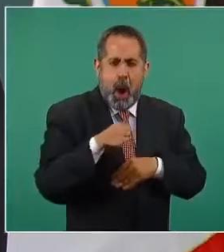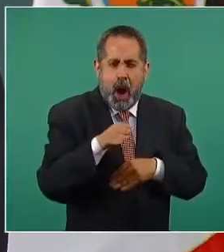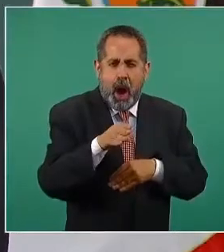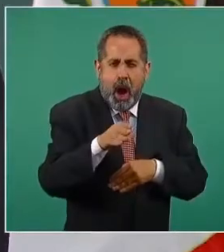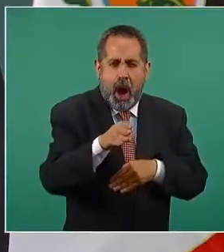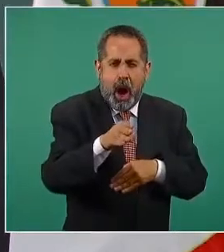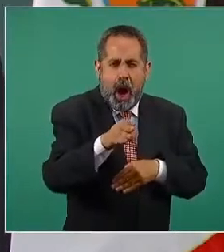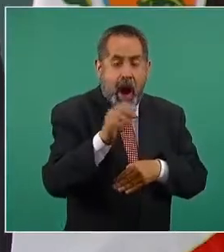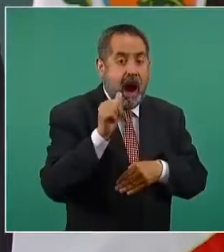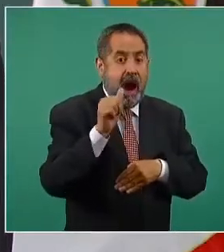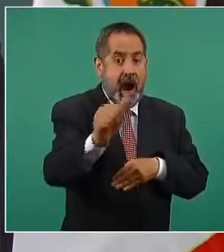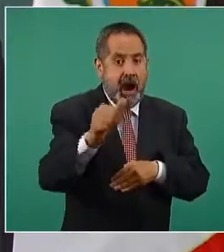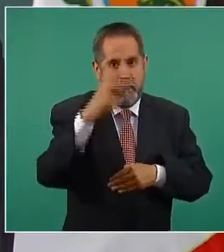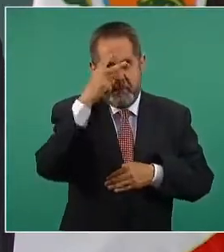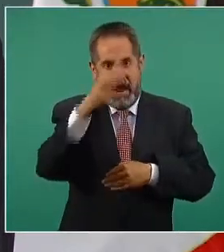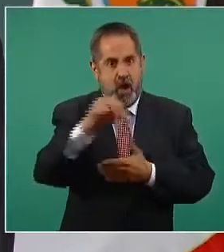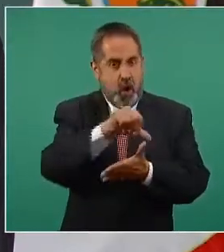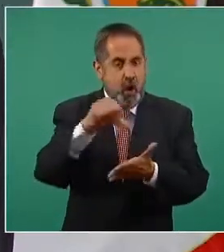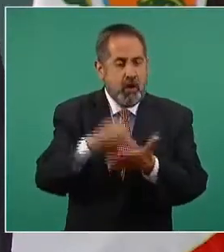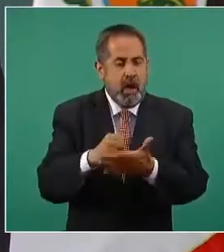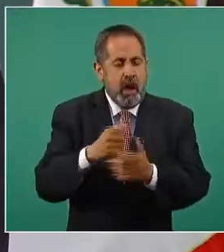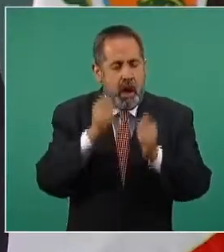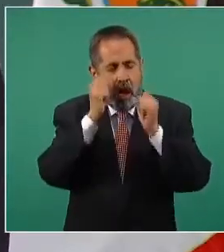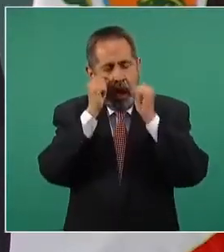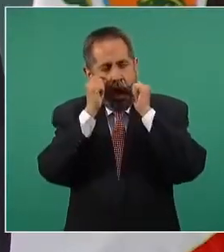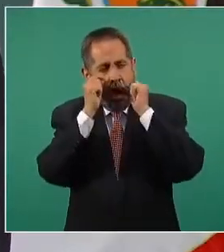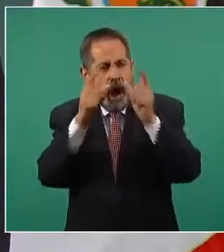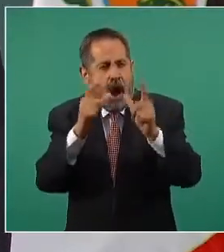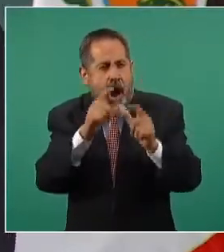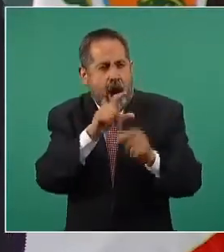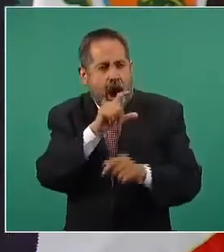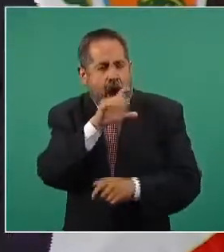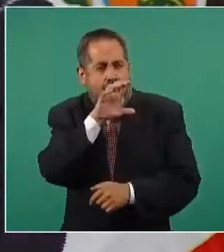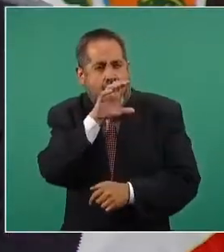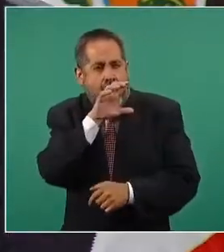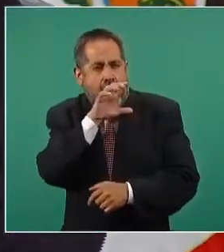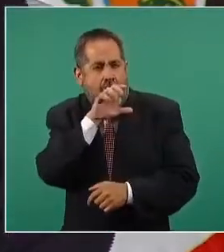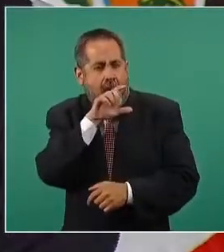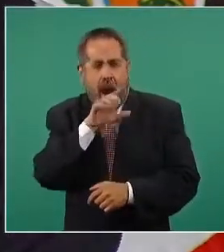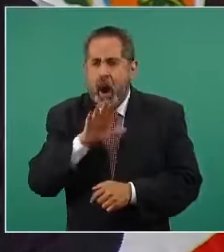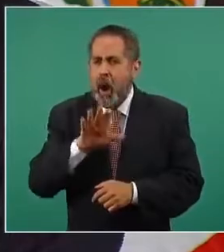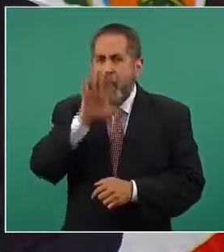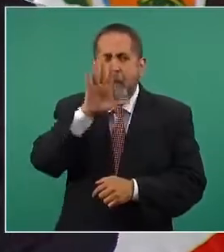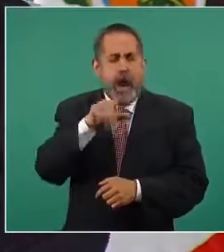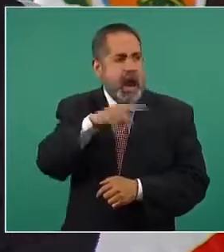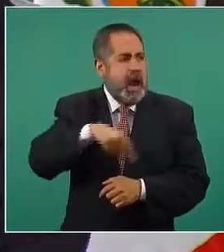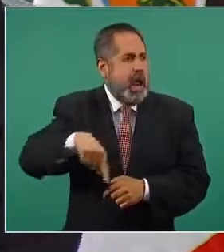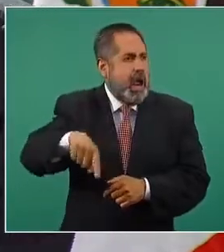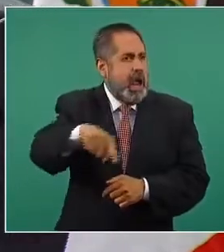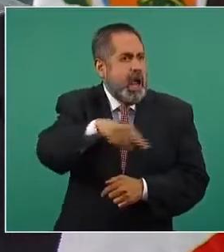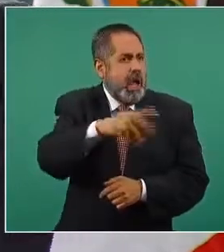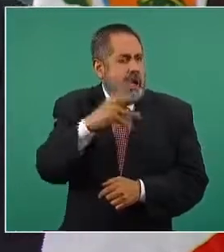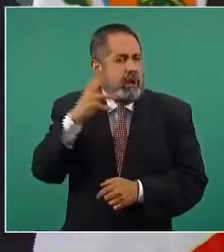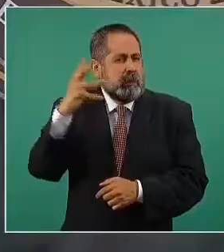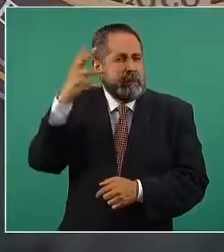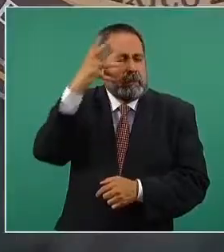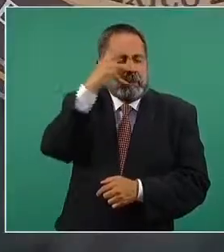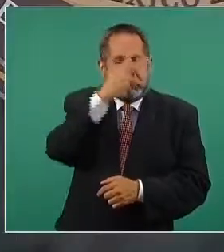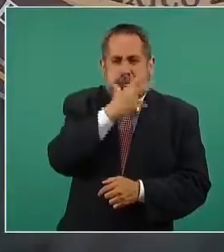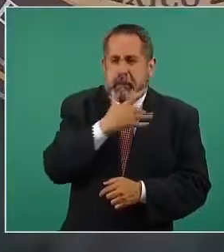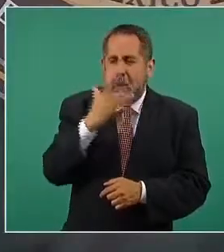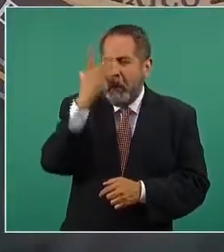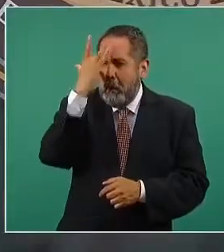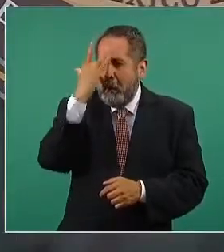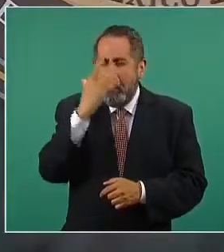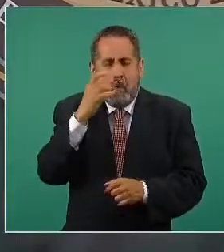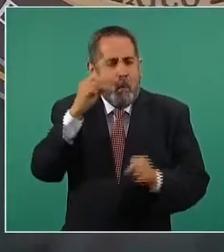quedamos admirados y decíamos que parecía a las cosas de encantamiento que cuentan